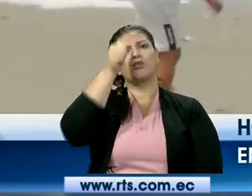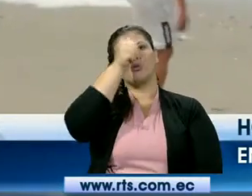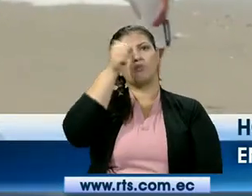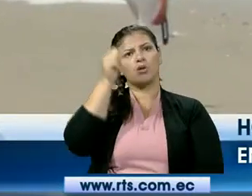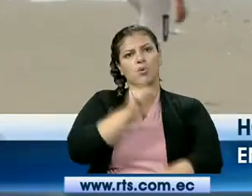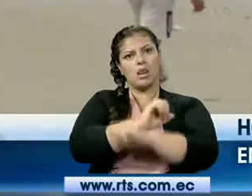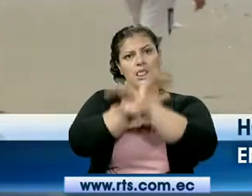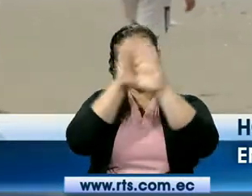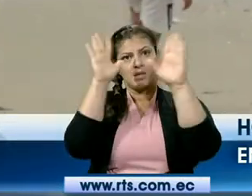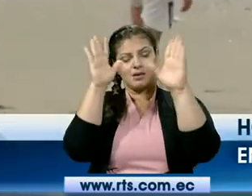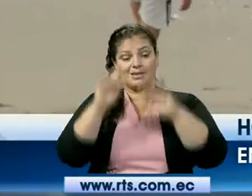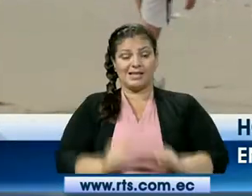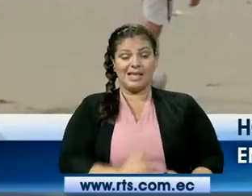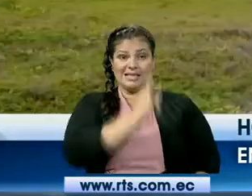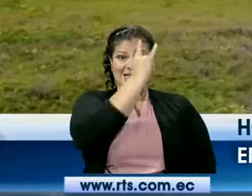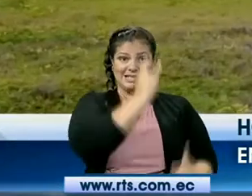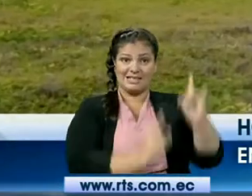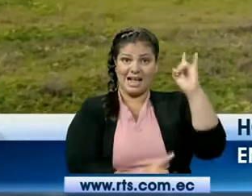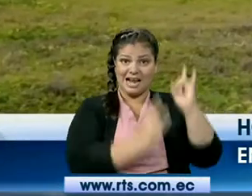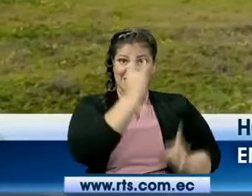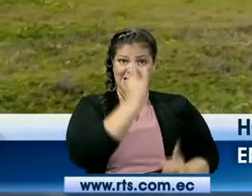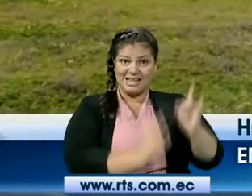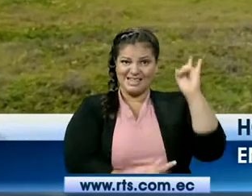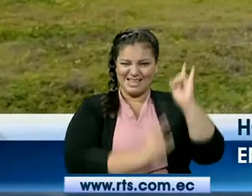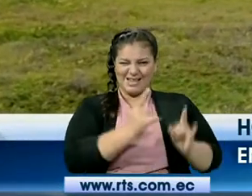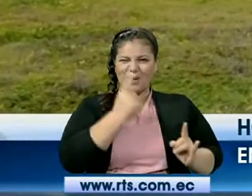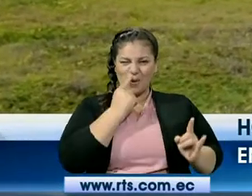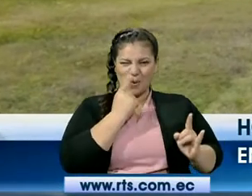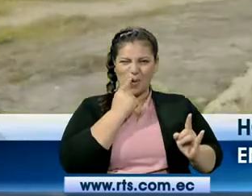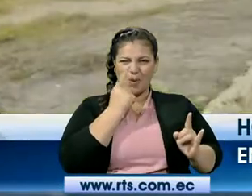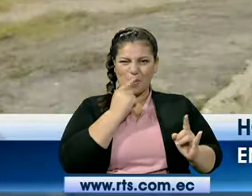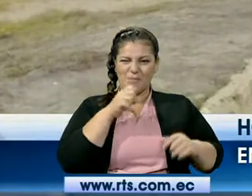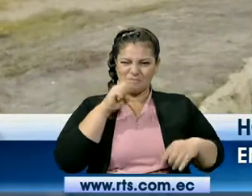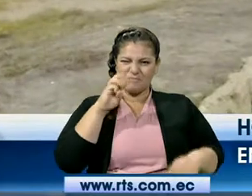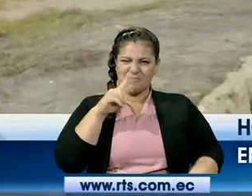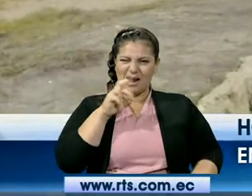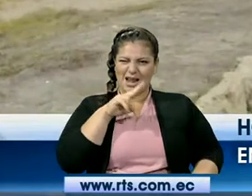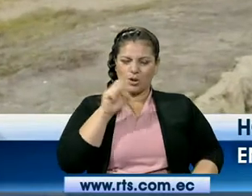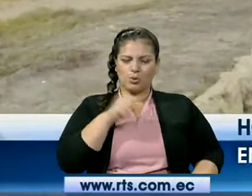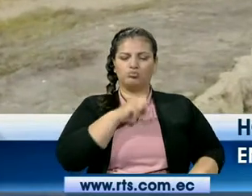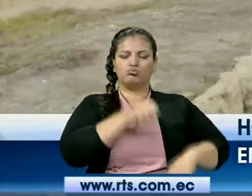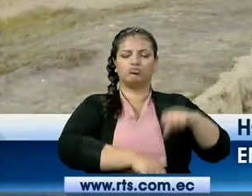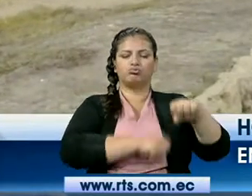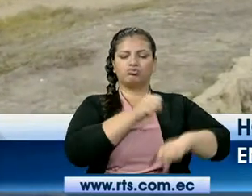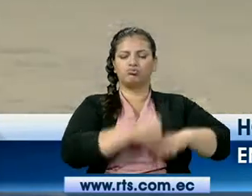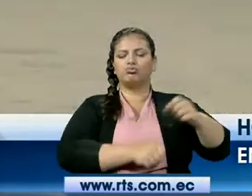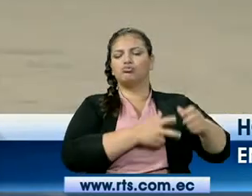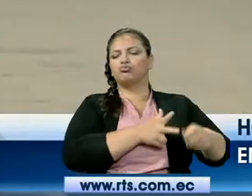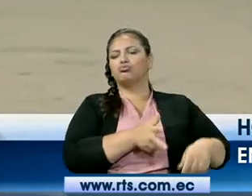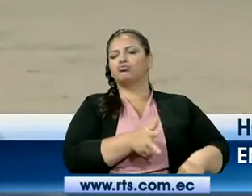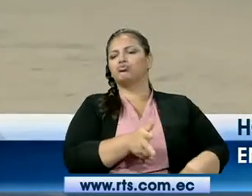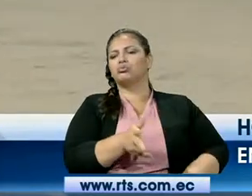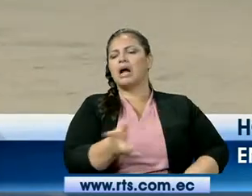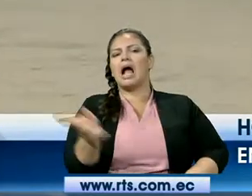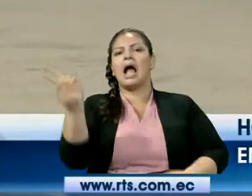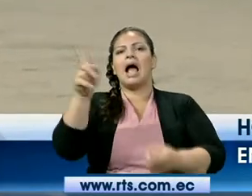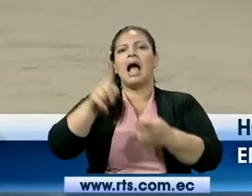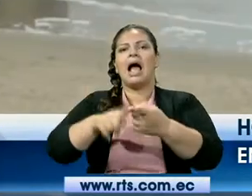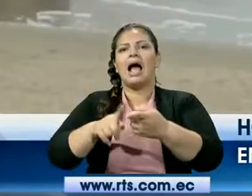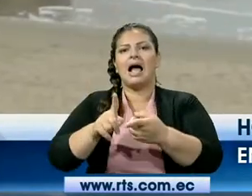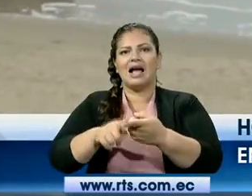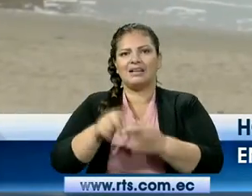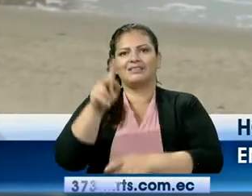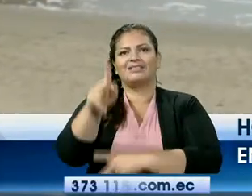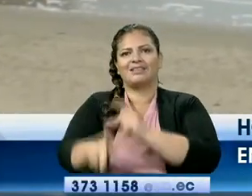esta playa con la intención de refrescar el intenso calor en el mar. Se presume que algo le habría sucedido, lo que ocasionó que una ola